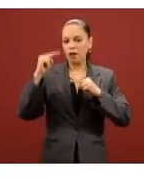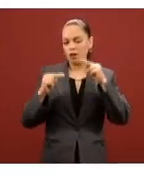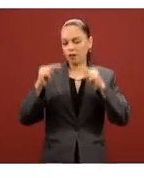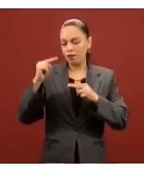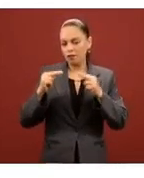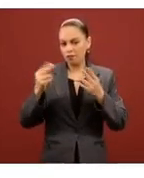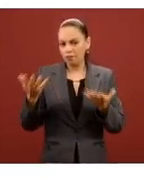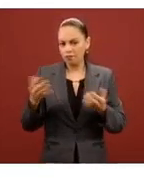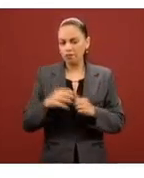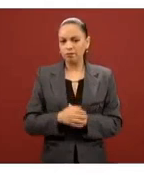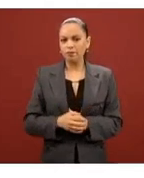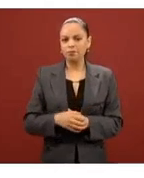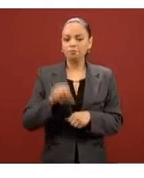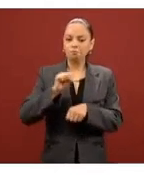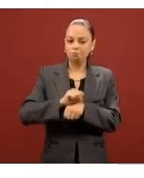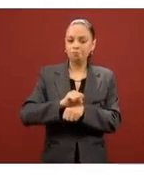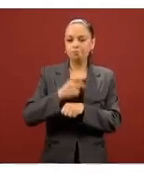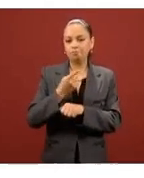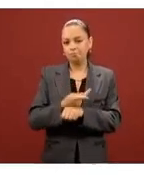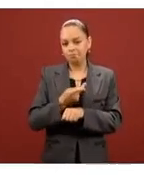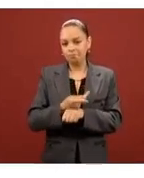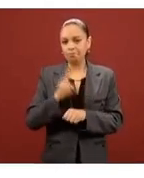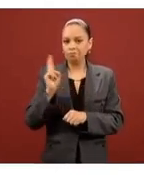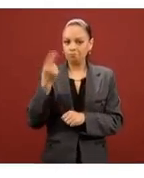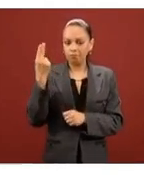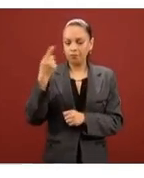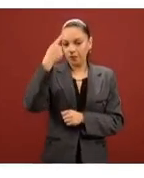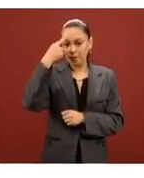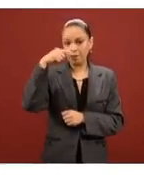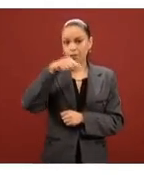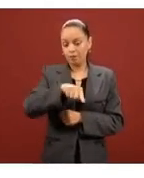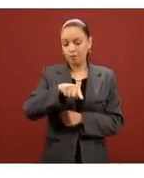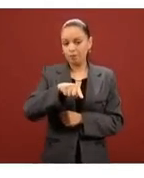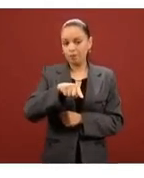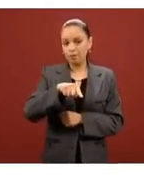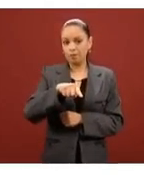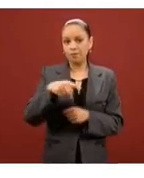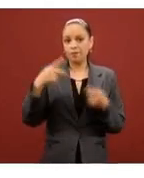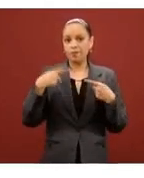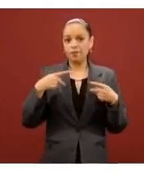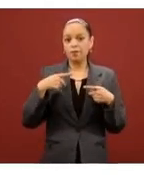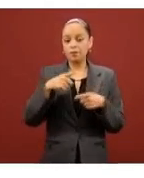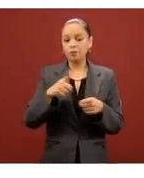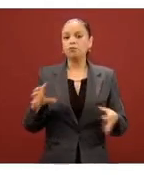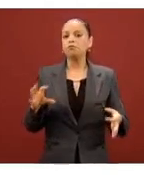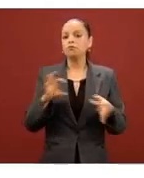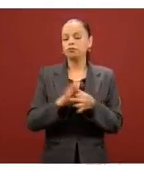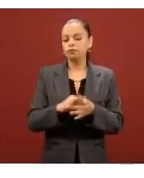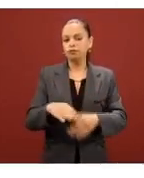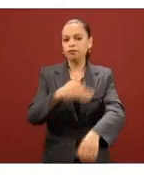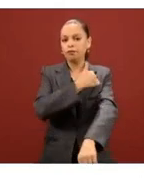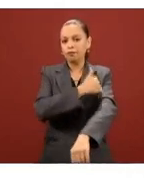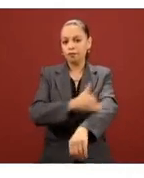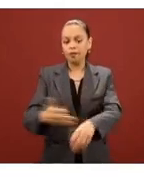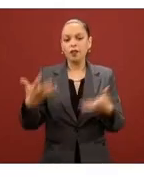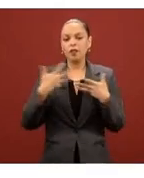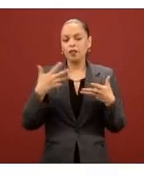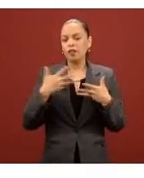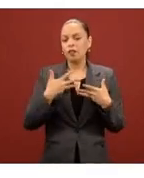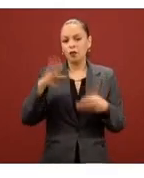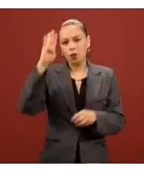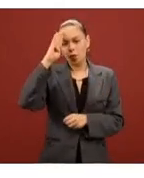educación pública, con prioridad a las y los pertenecientes a las familias que se encuentren en condición de